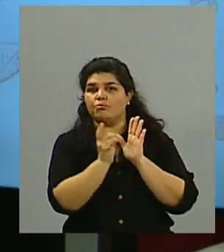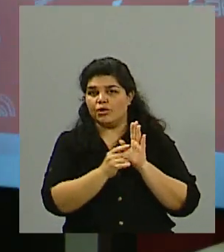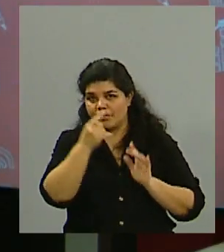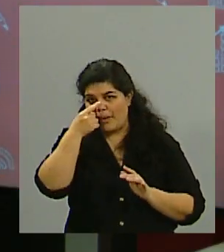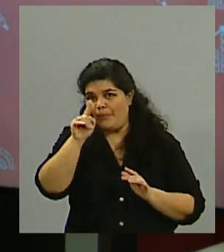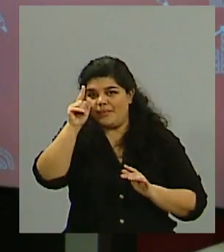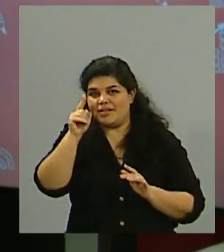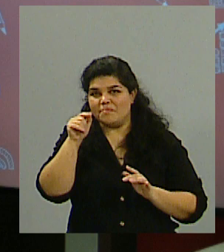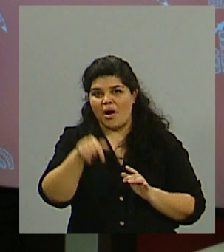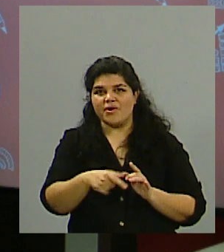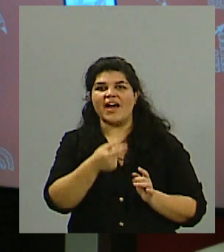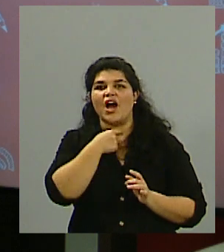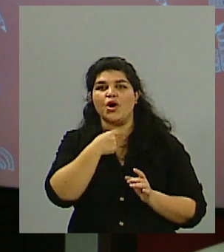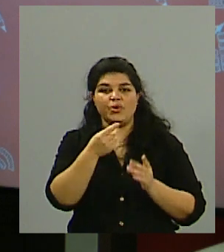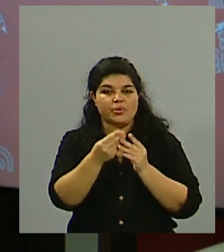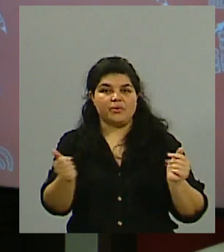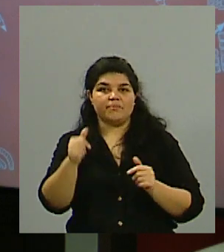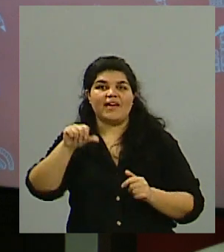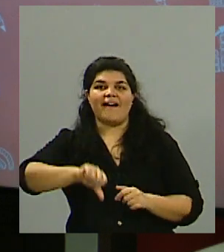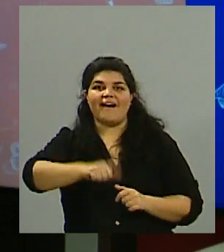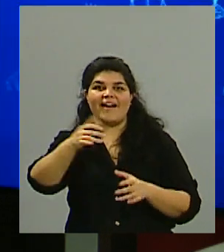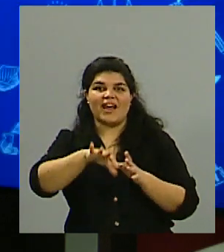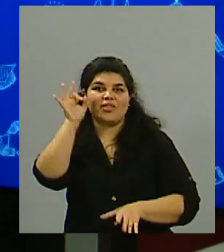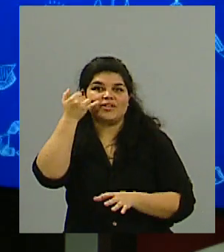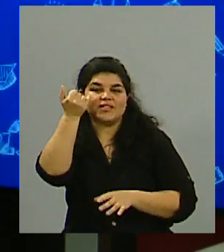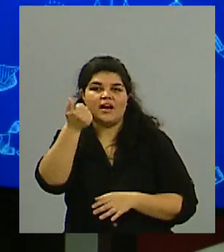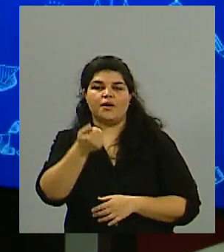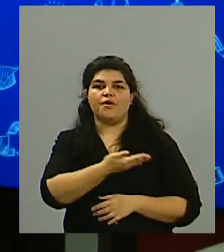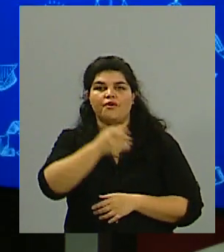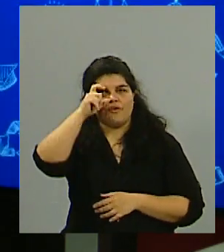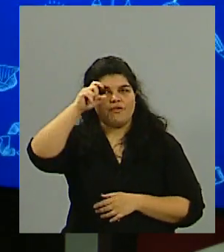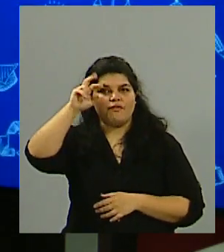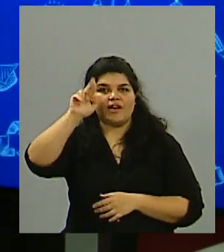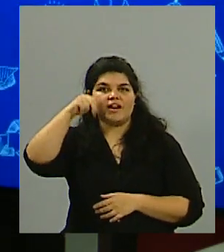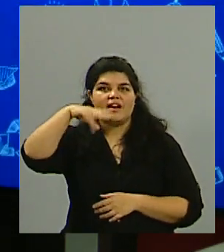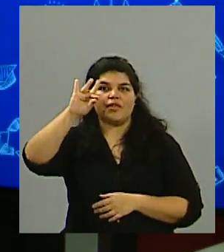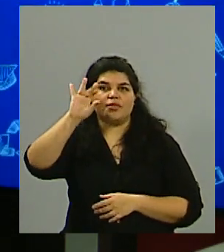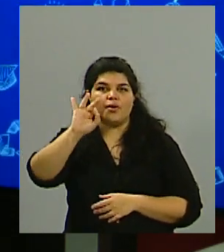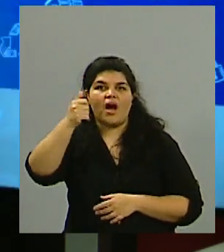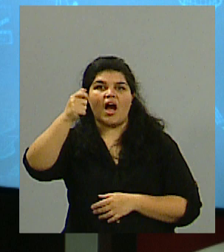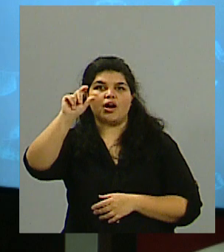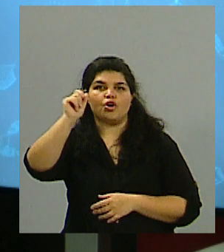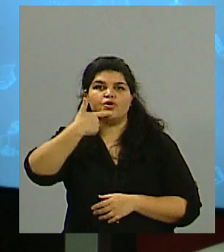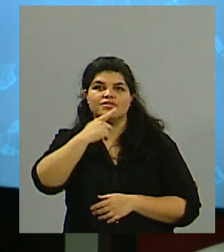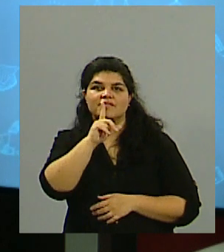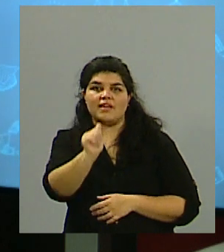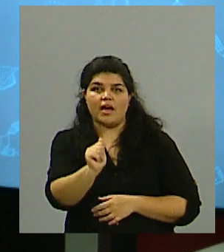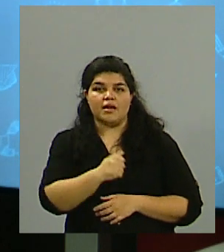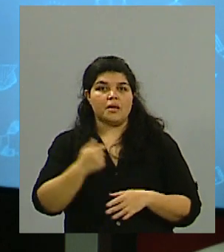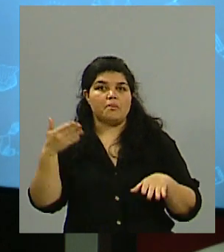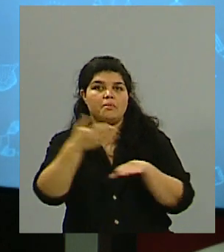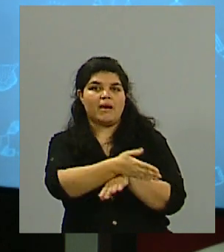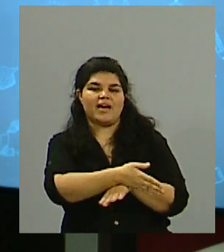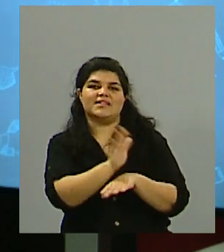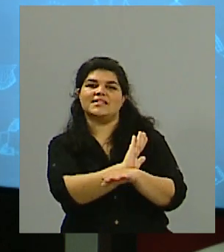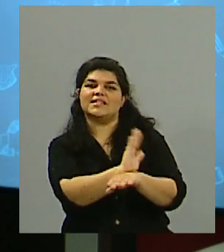semana de agosto. Hay ganador de las entradas, es Fernando Acosta, así que podés ir directamente al Cine Universidad y